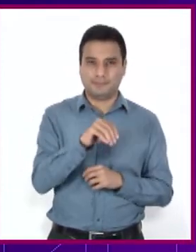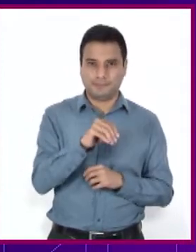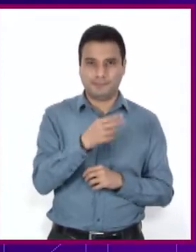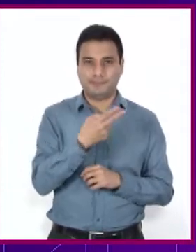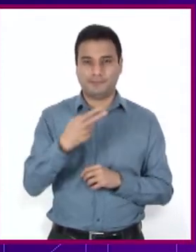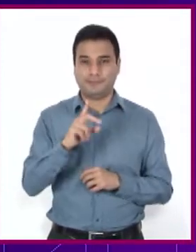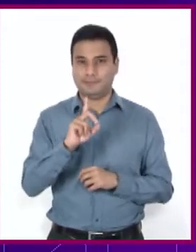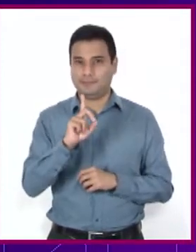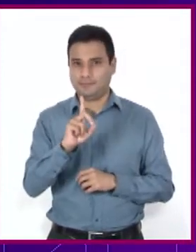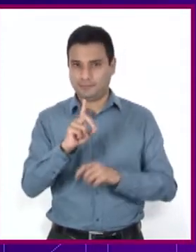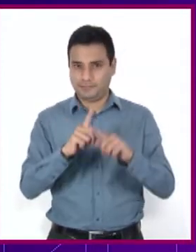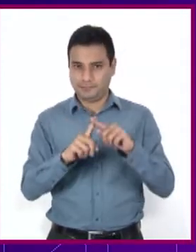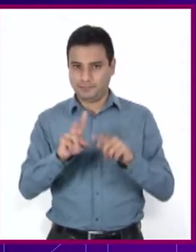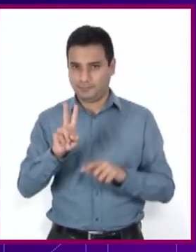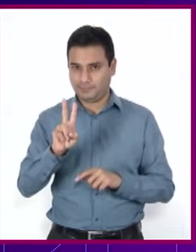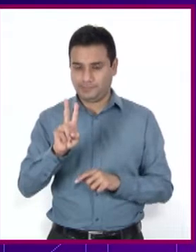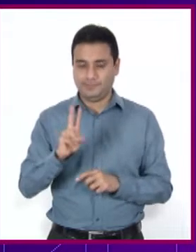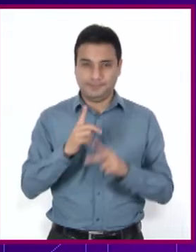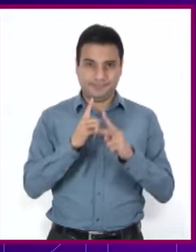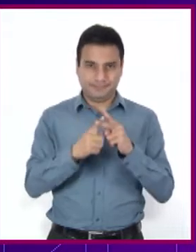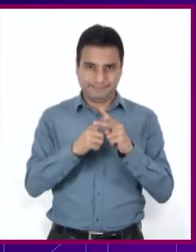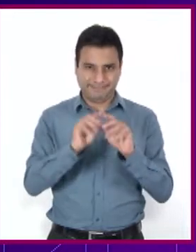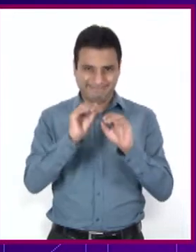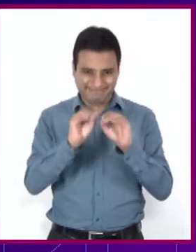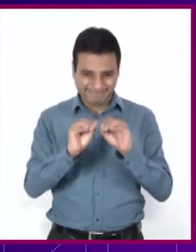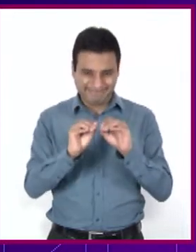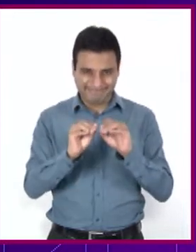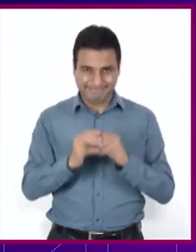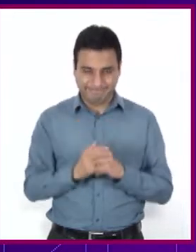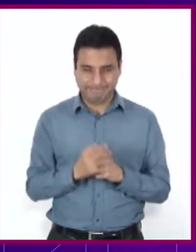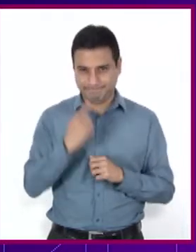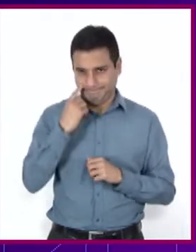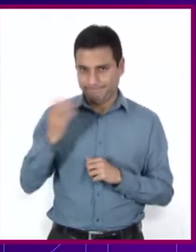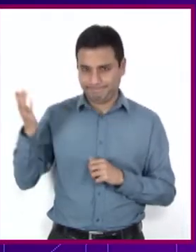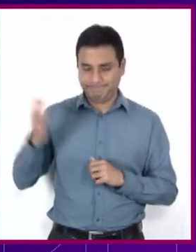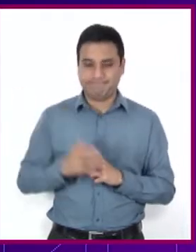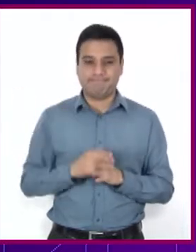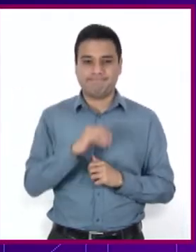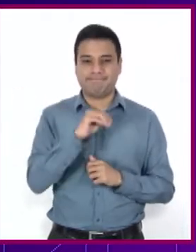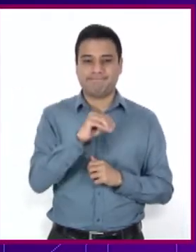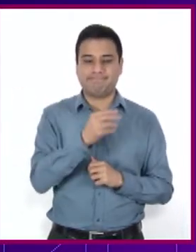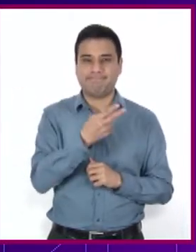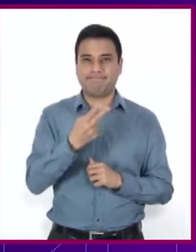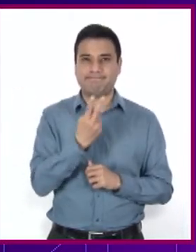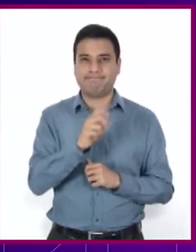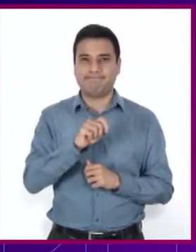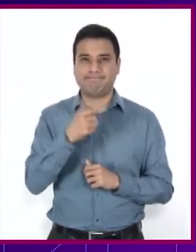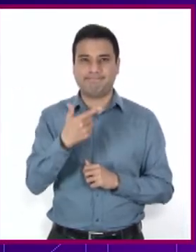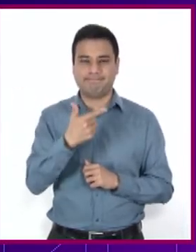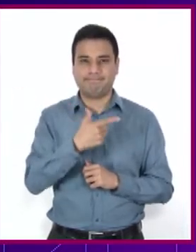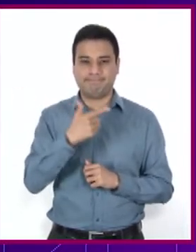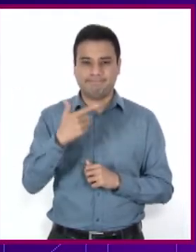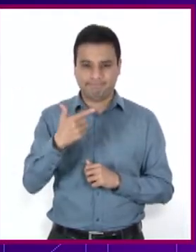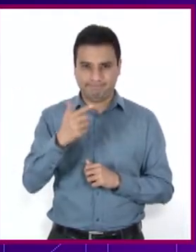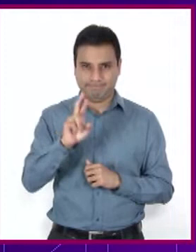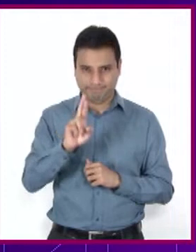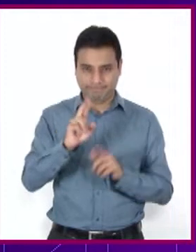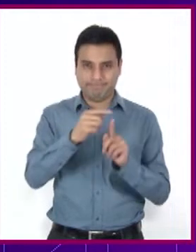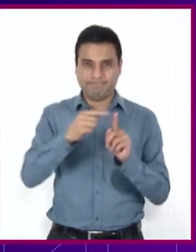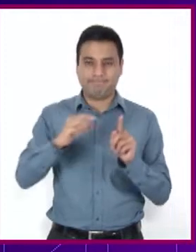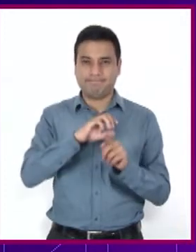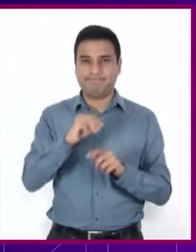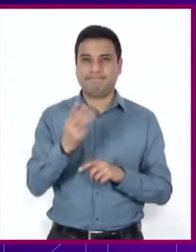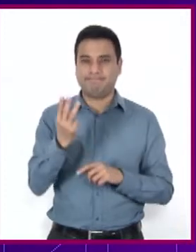el volumen. Sustituyendo los datos en la fórmula tenemos masa es igual a 2.7 gramos sobre centímetro